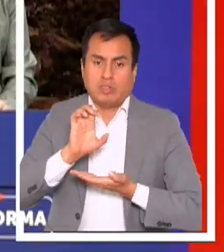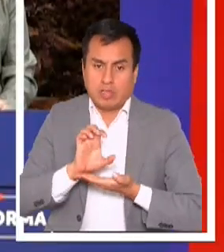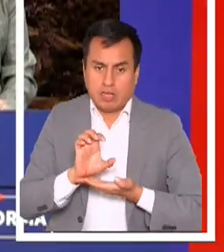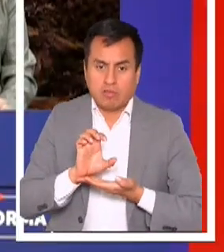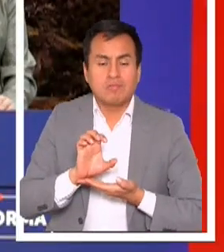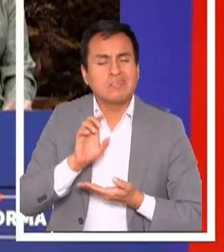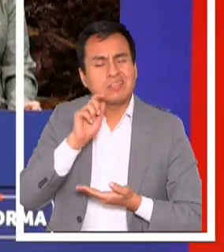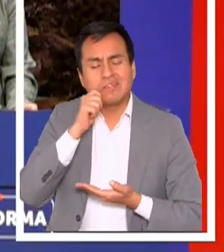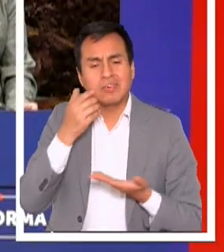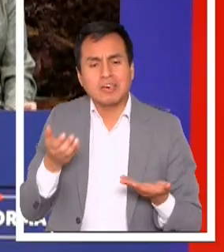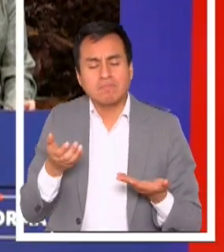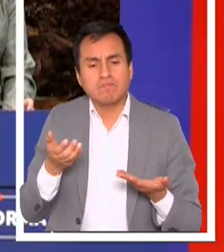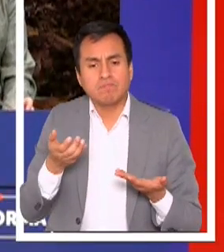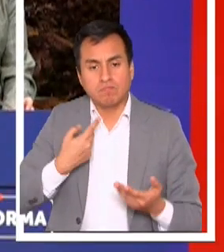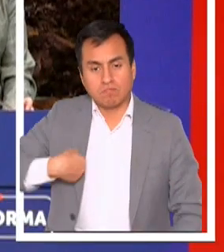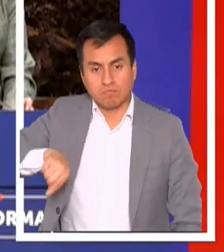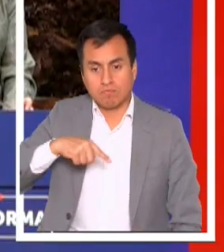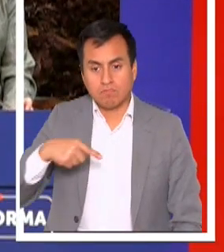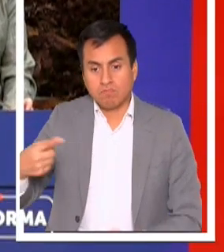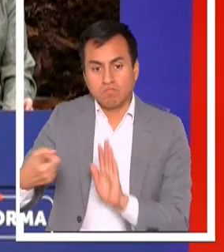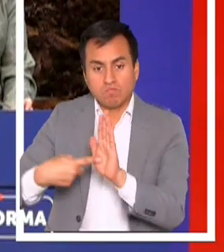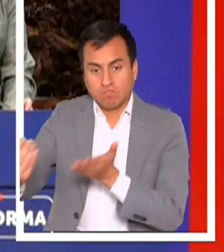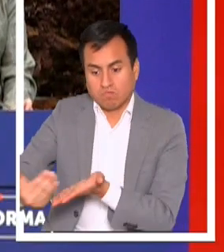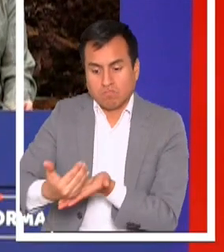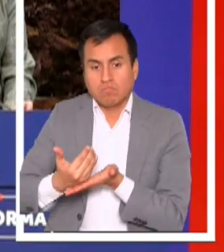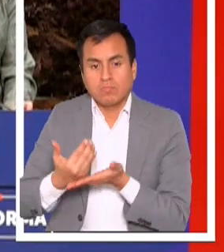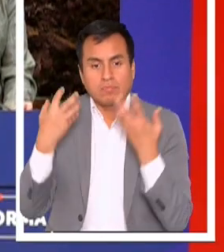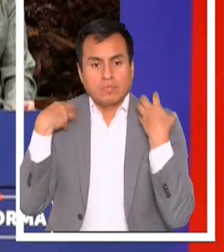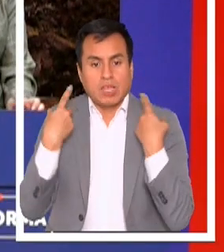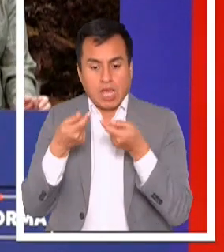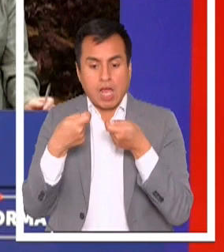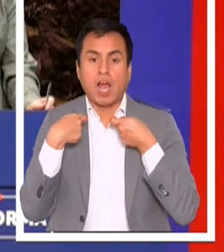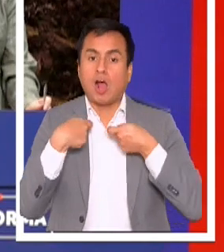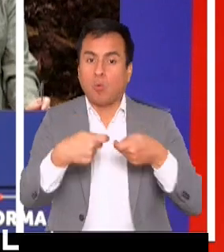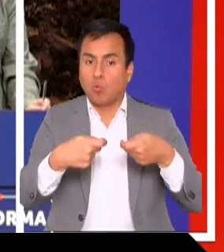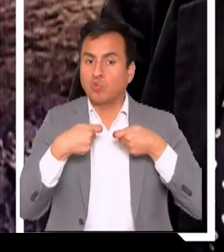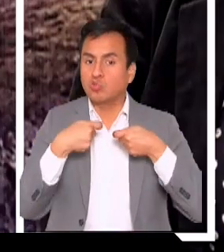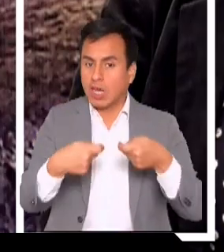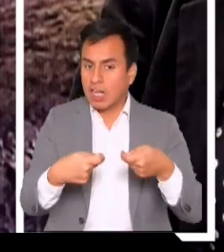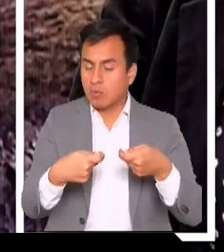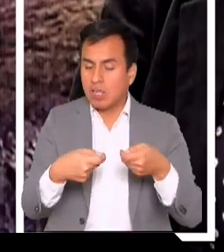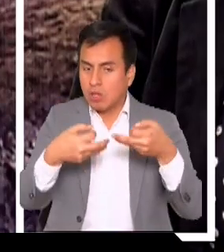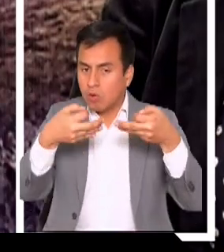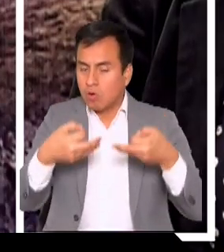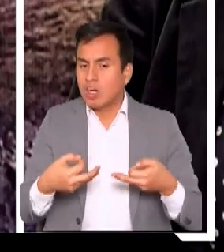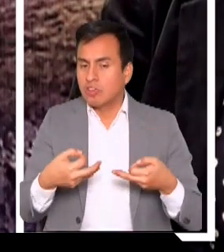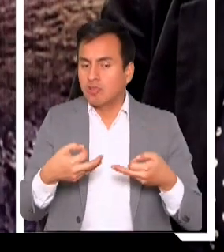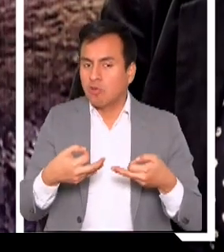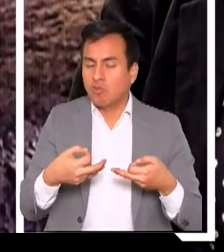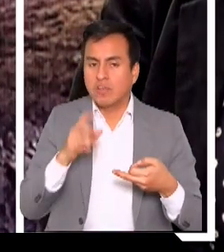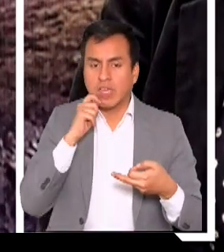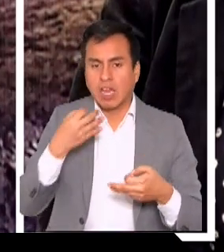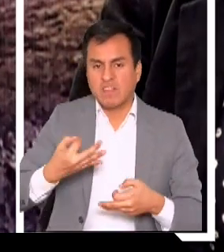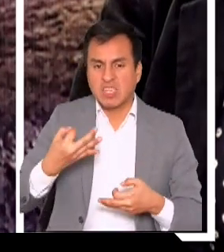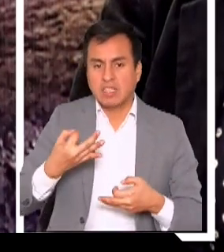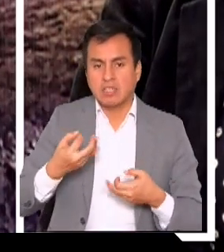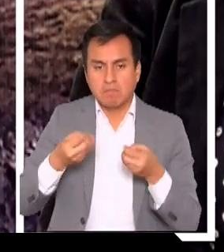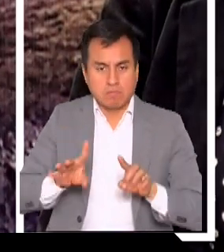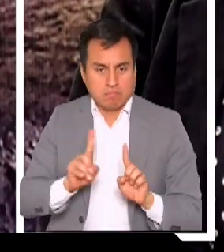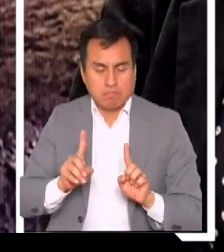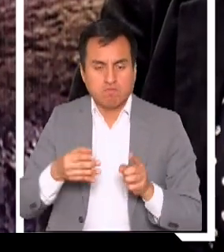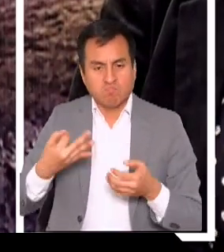sino que de allí surge una responsabilidad de usarlos con corrección y con eficiencia